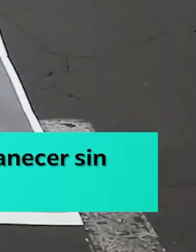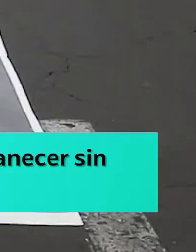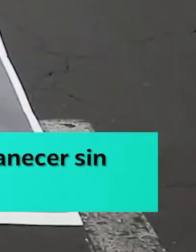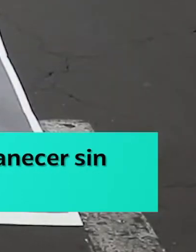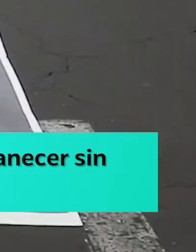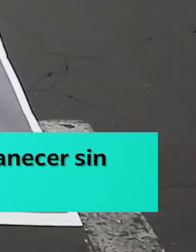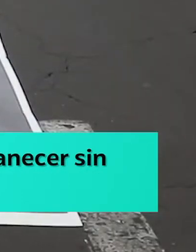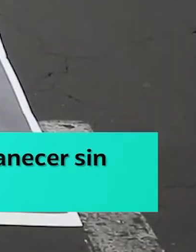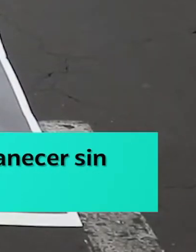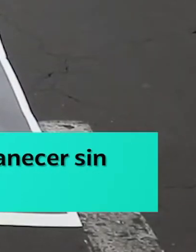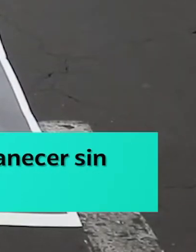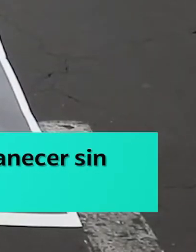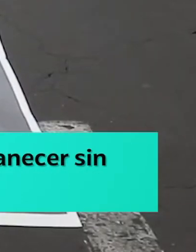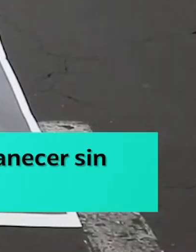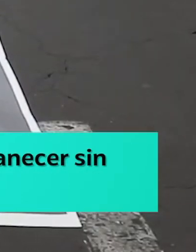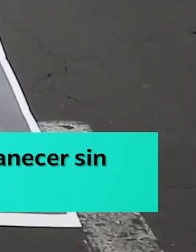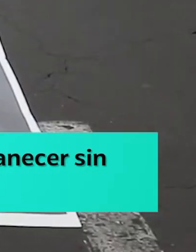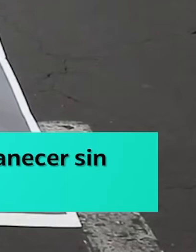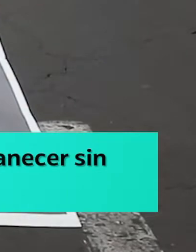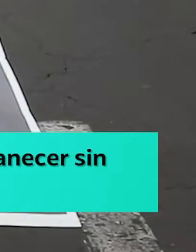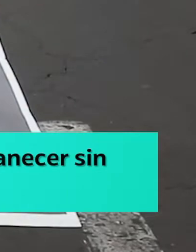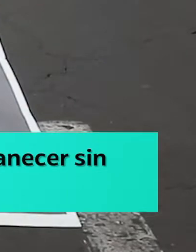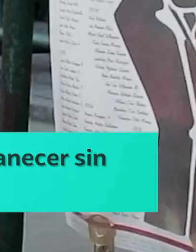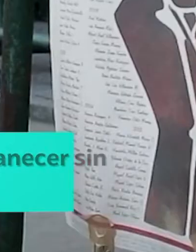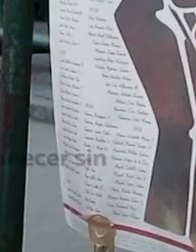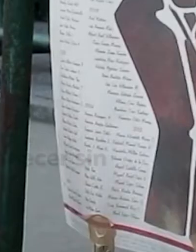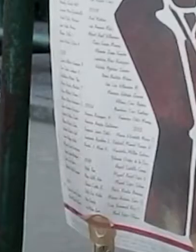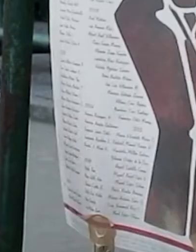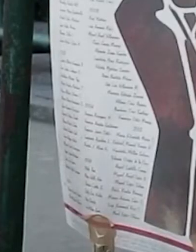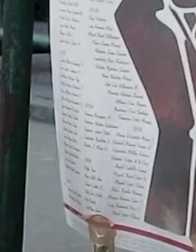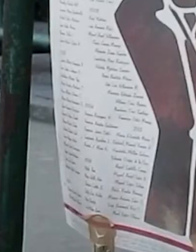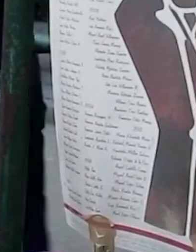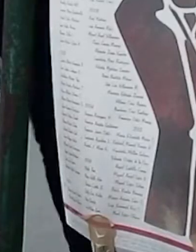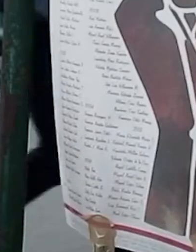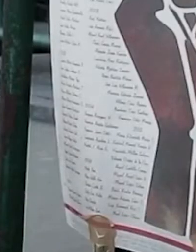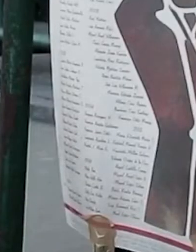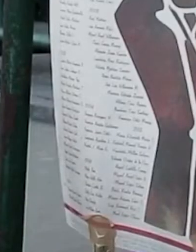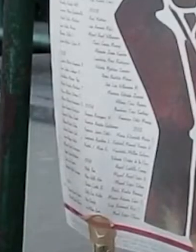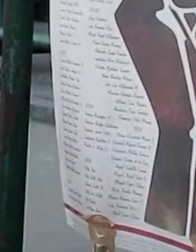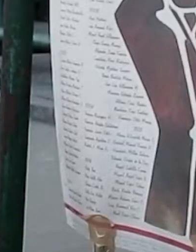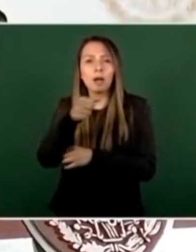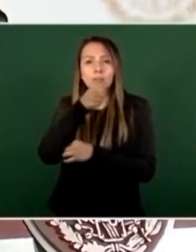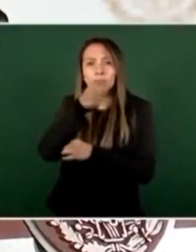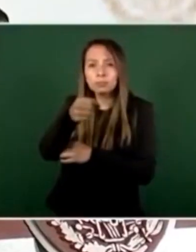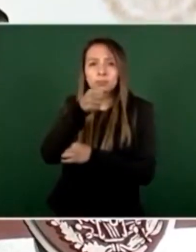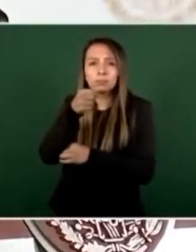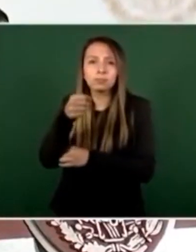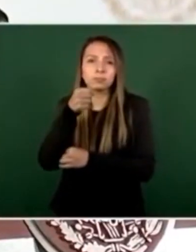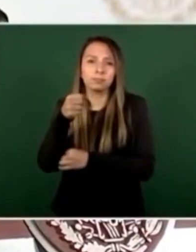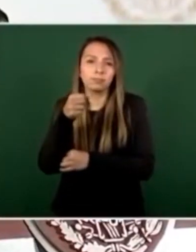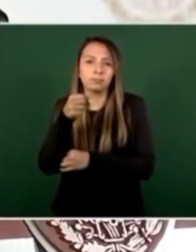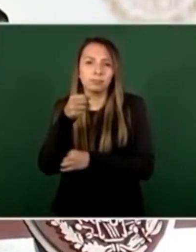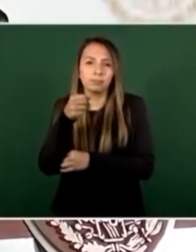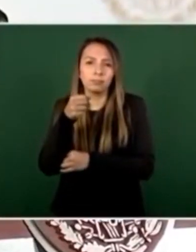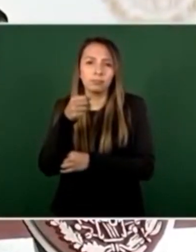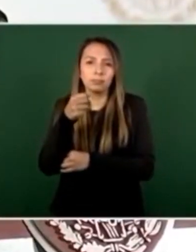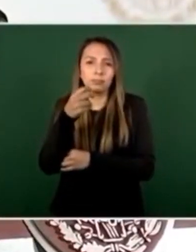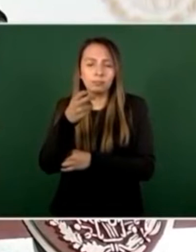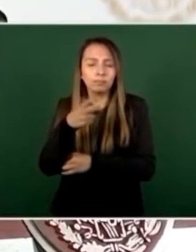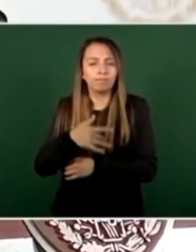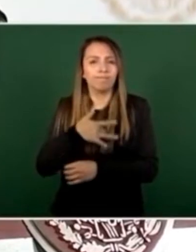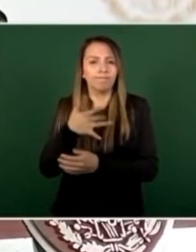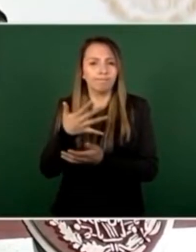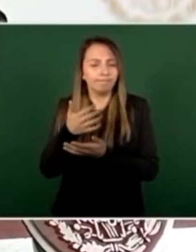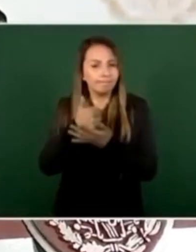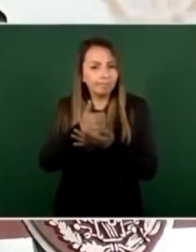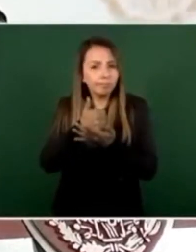libertad de expresión, así lo señaló la titular de la Secretaría de Seguridad y Protección Ciudadana, Rosicela Rodríguez Velázquez.